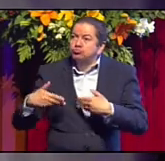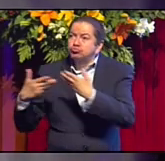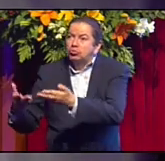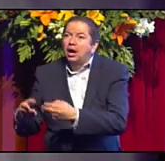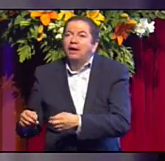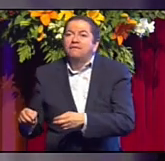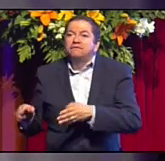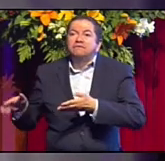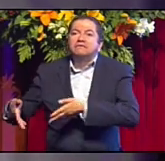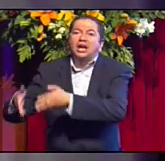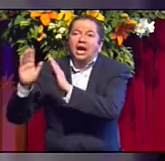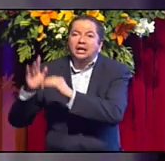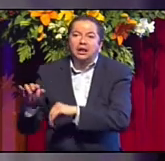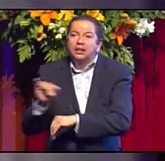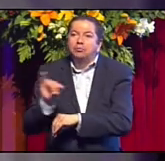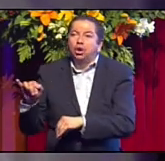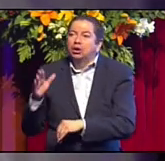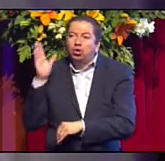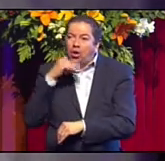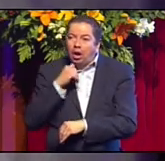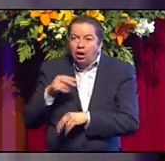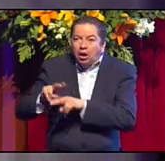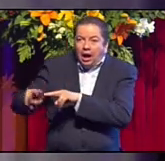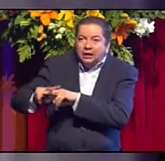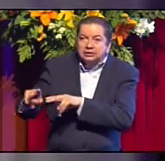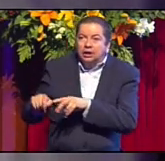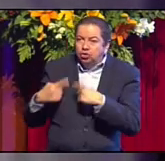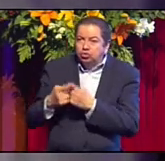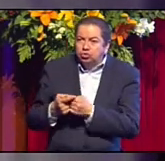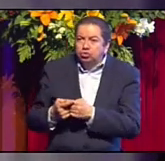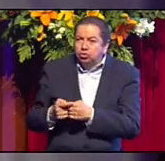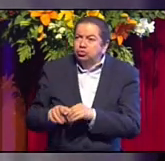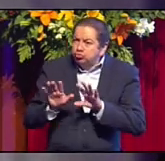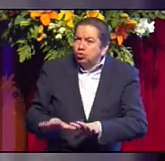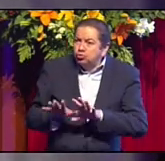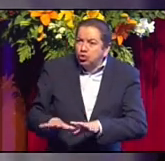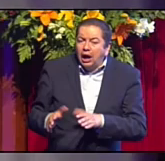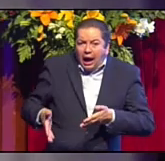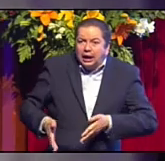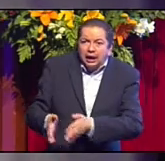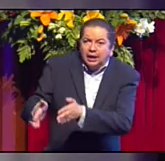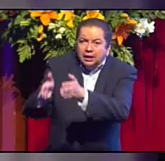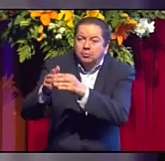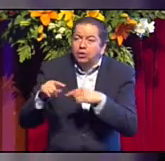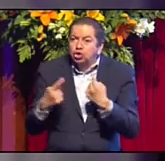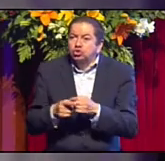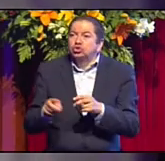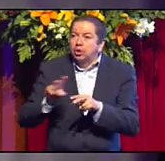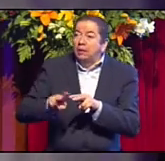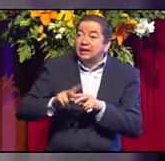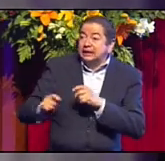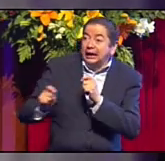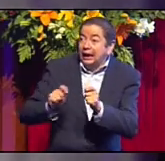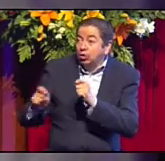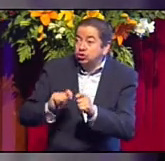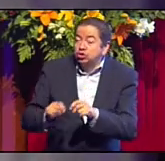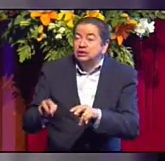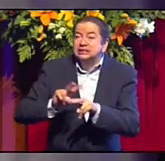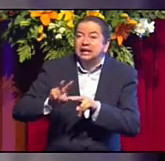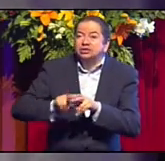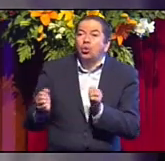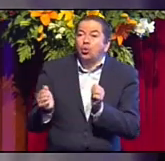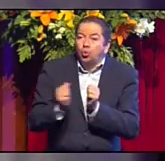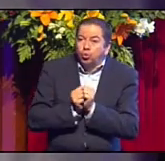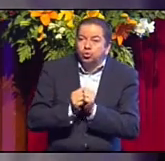porque si no lo hace Vialidad, después no lo hace nadie. Ustedes mantengan sus caminos para que podamos llegar a algún tipo de negociación y hacerlo juntos por